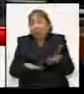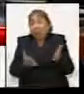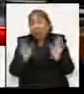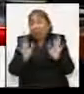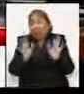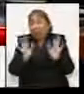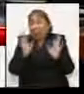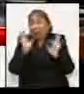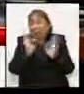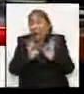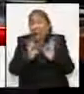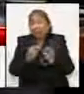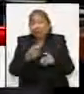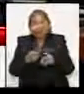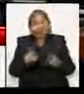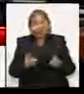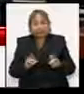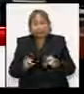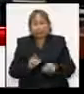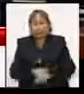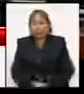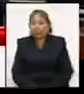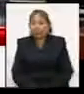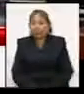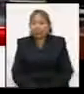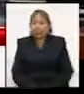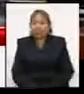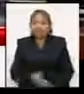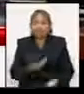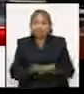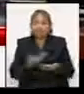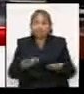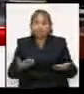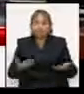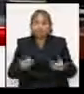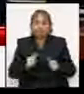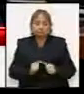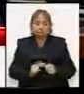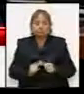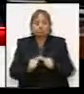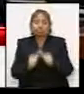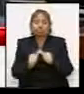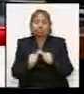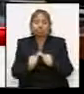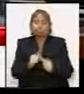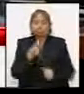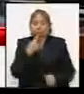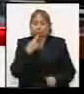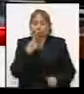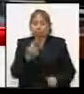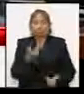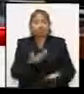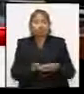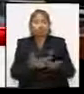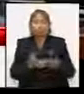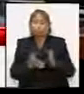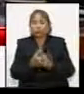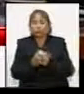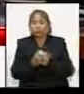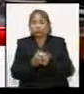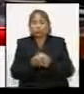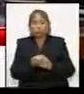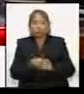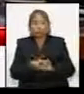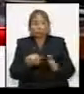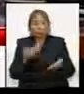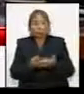no lo ideal, pero sin embargo, es un proceso que hay que seguir. Solamente para invocar a todos los colegas que debemos